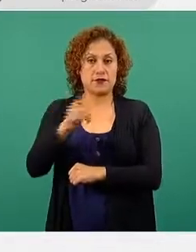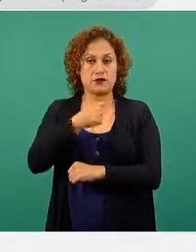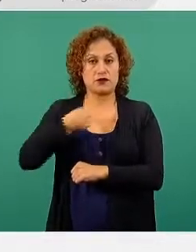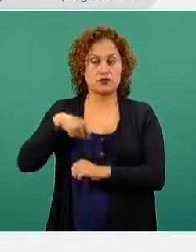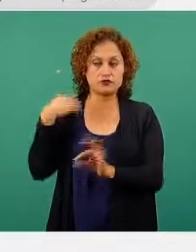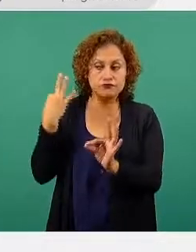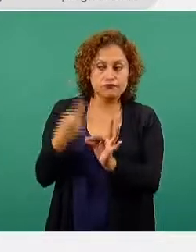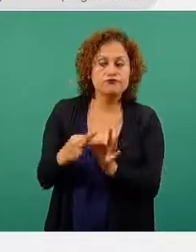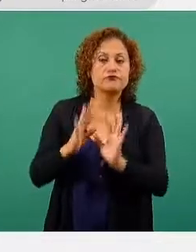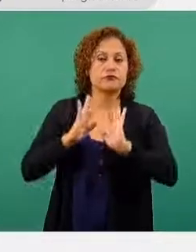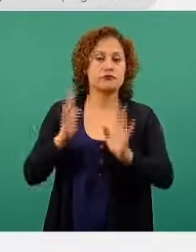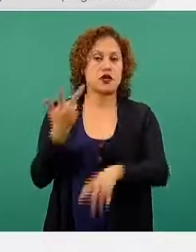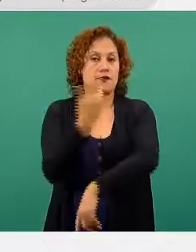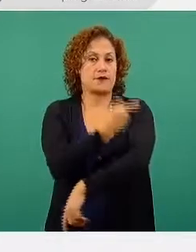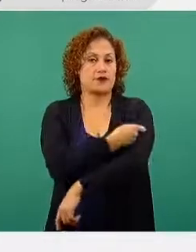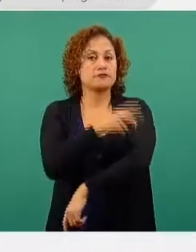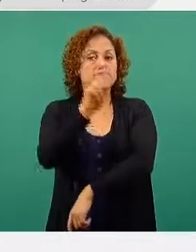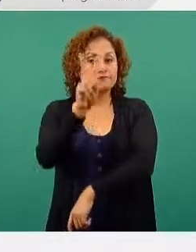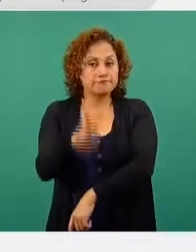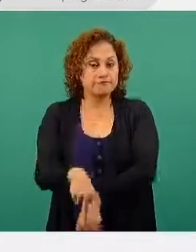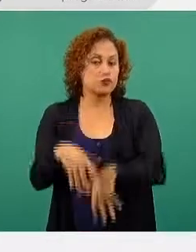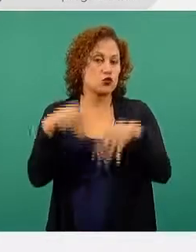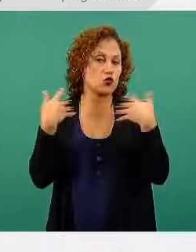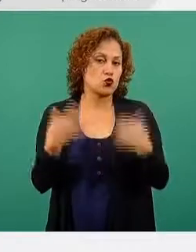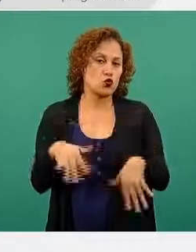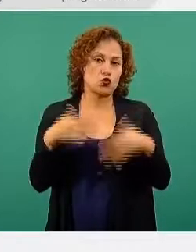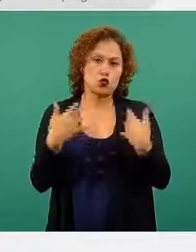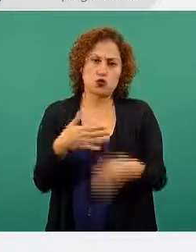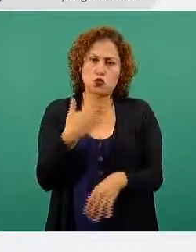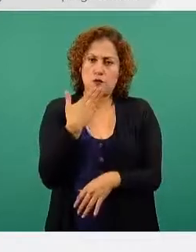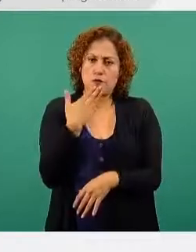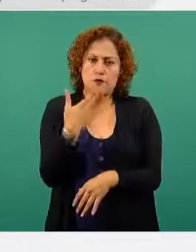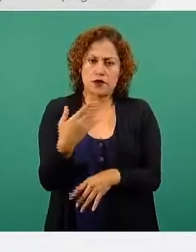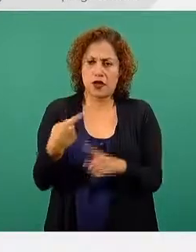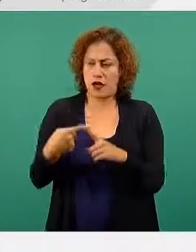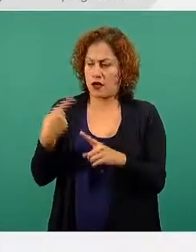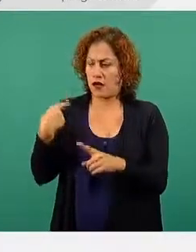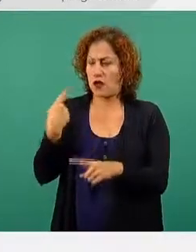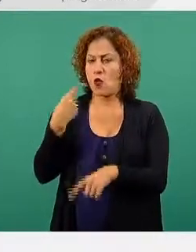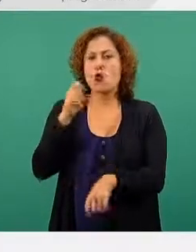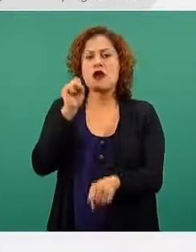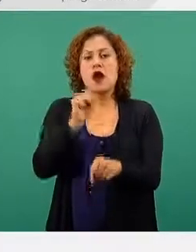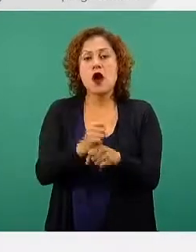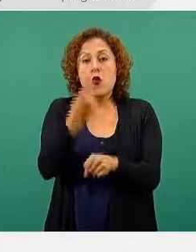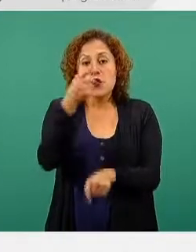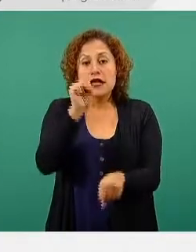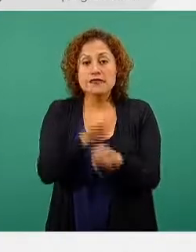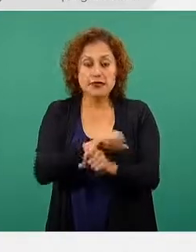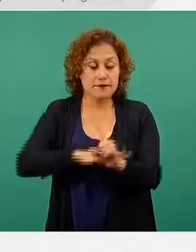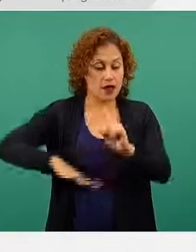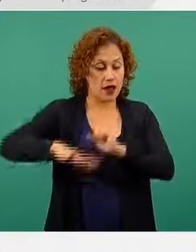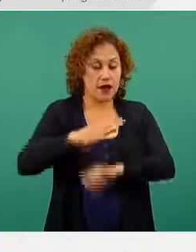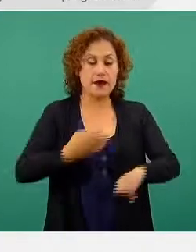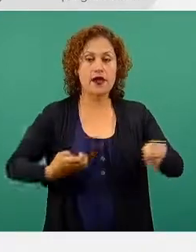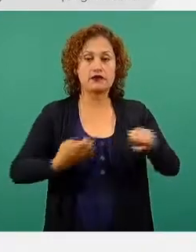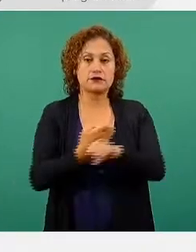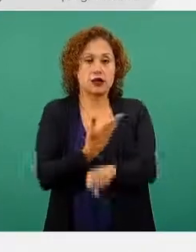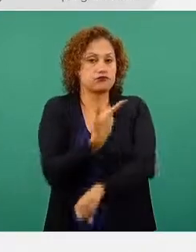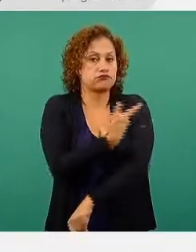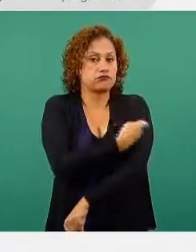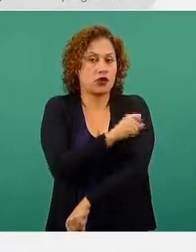se vacunen. Ha sido muy provechoso. En una semana se logra cada una de las entidades federativas que han sido